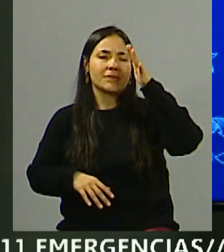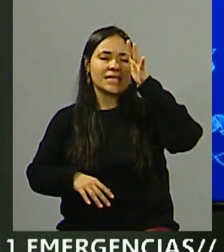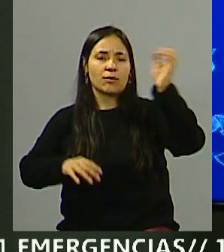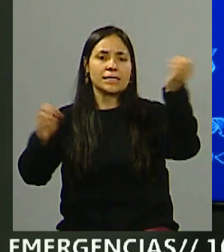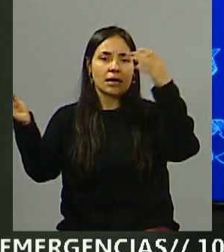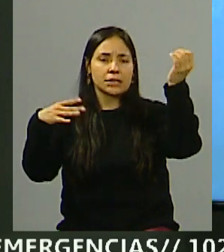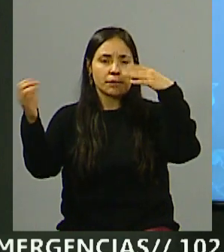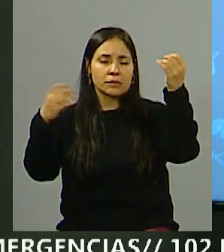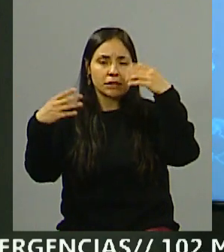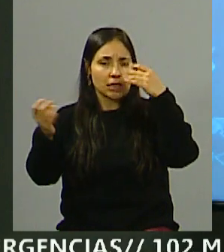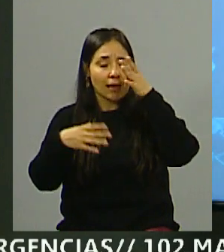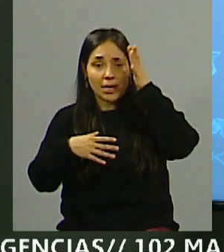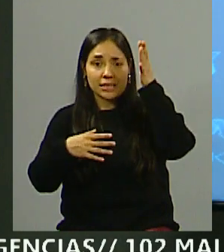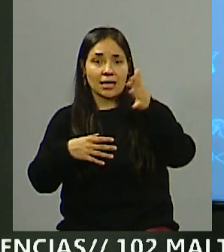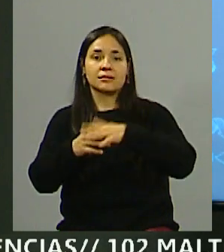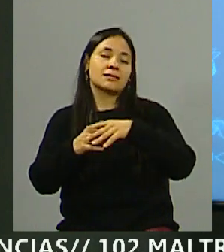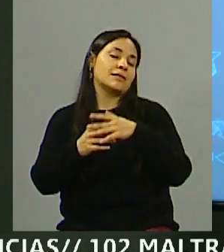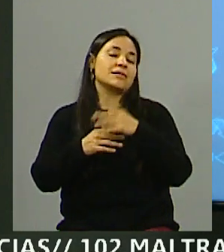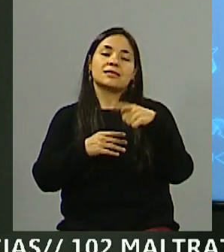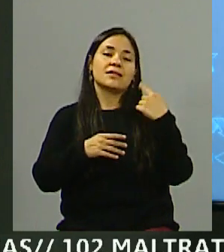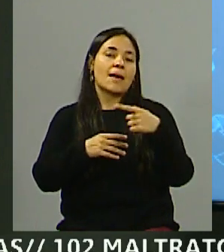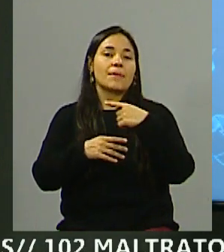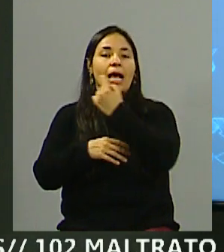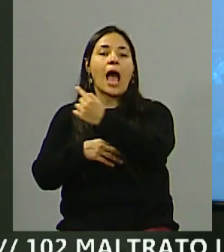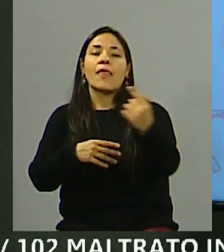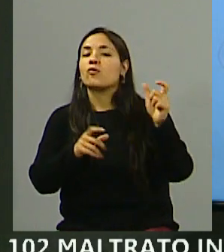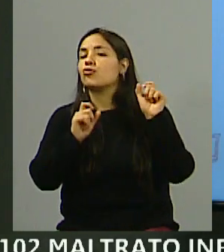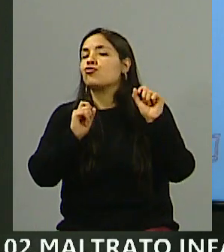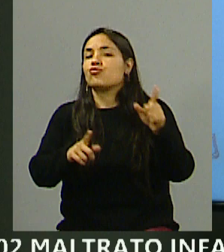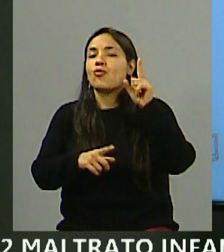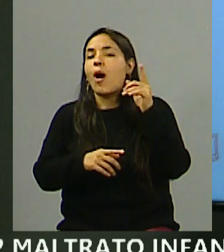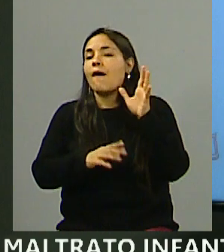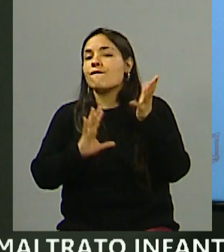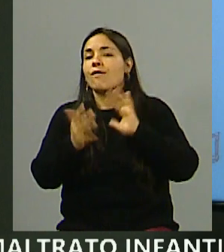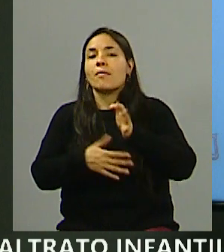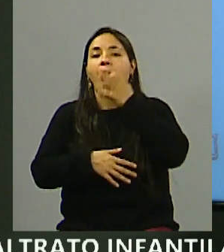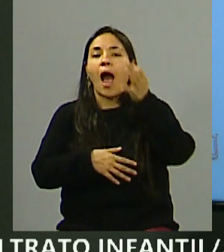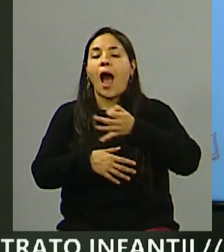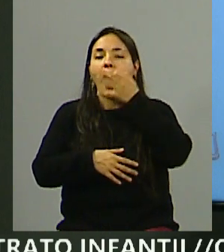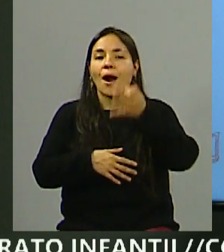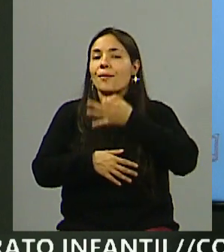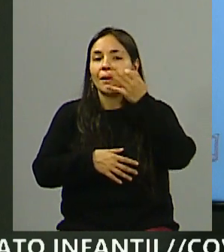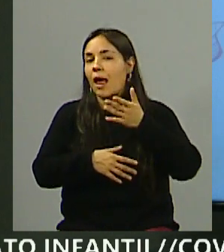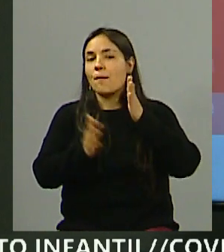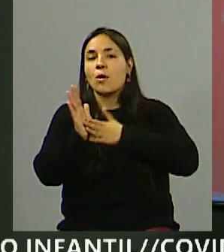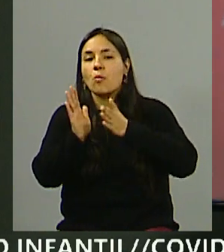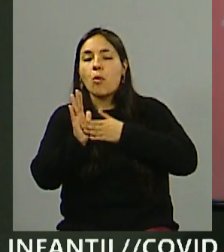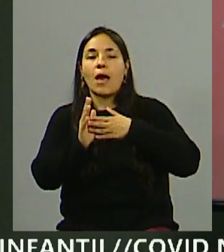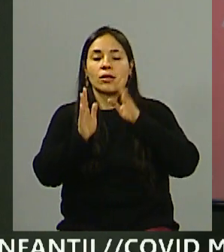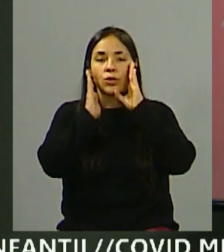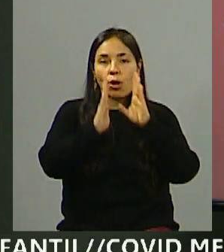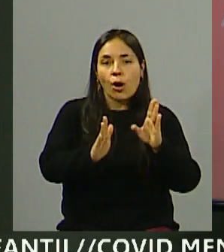mensajes, y en general son mensajes unidireccionales, donde cada uno habla sobre el resto de candidatos y sus propuestas